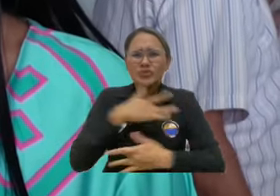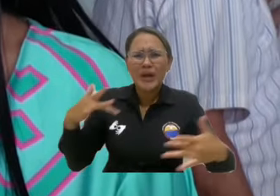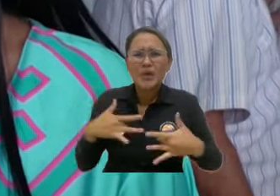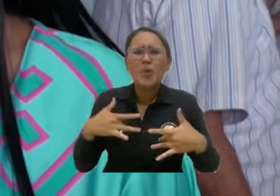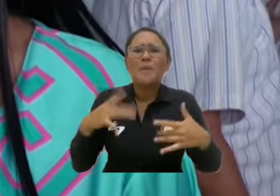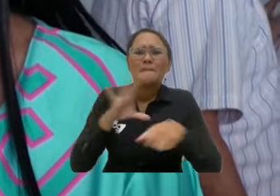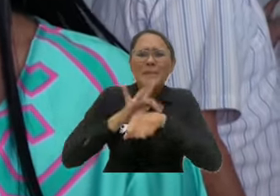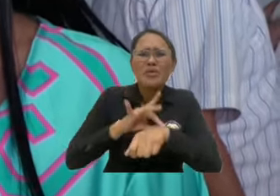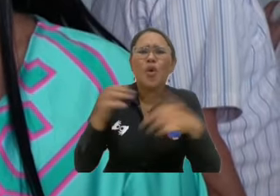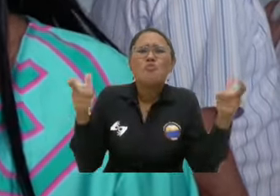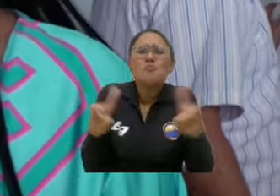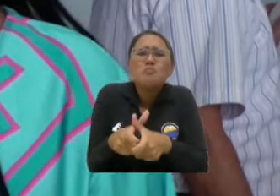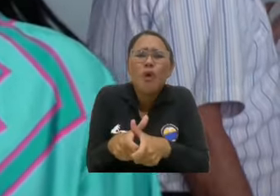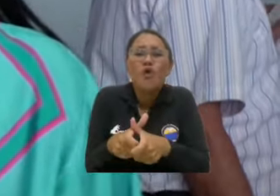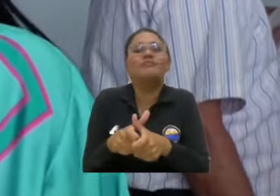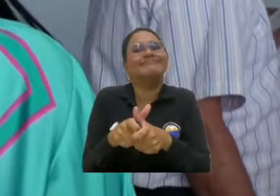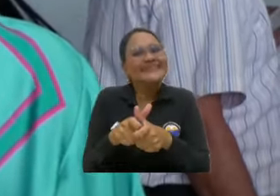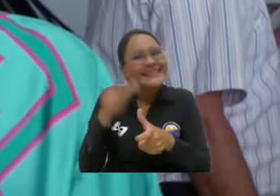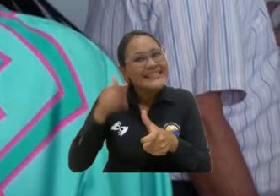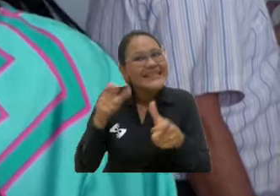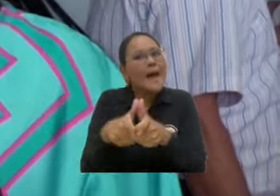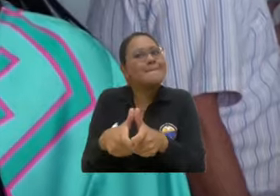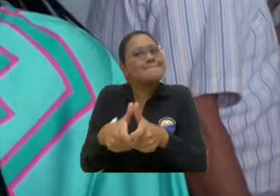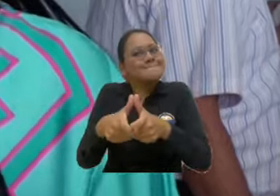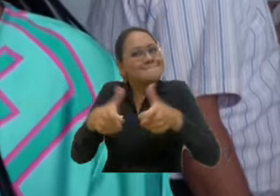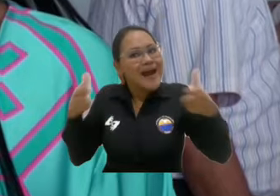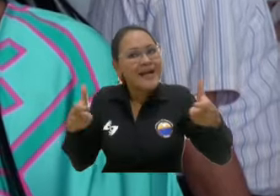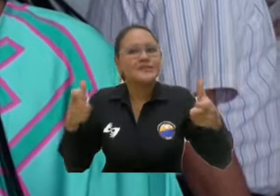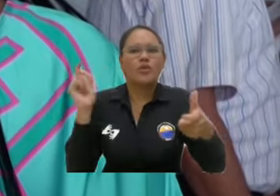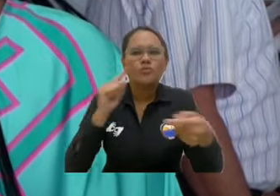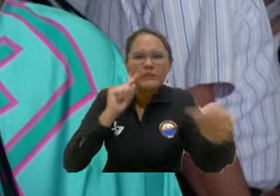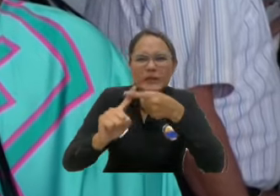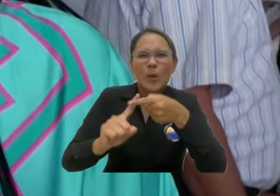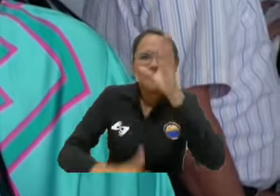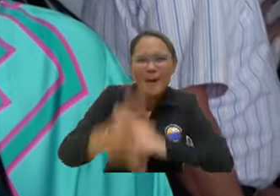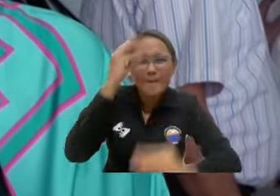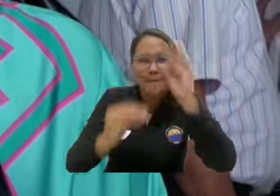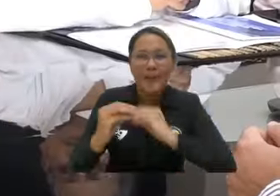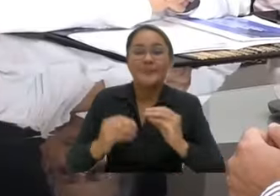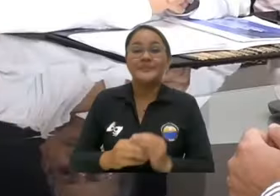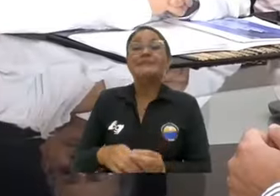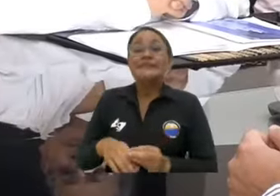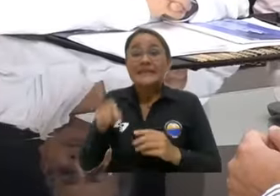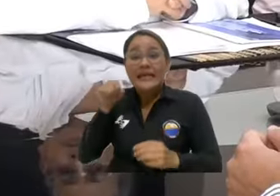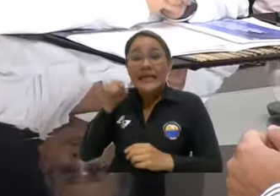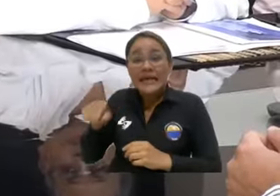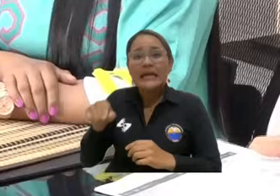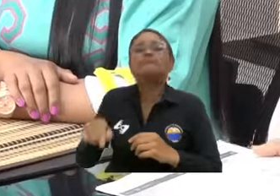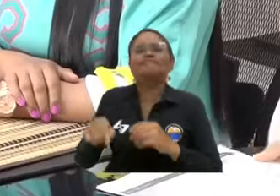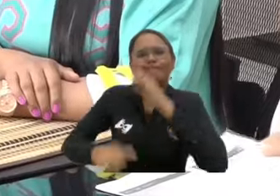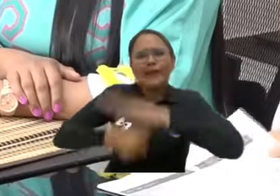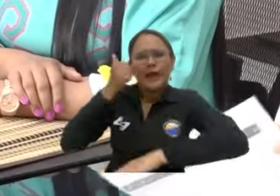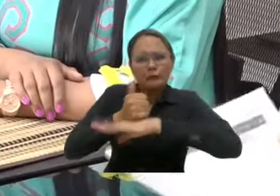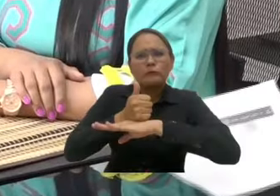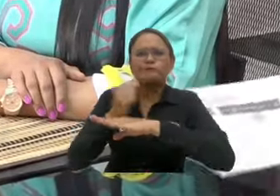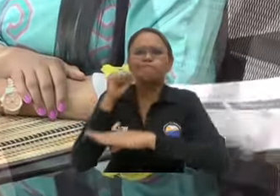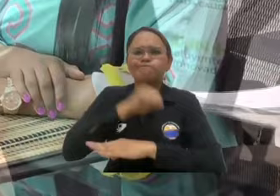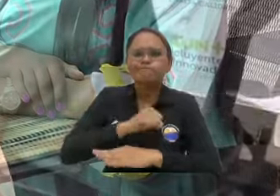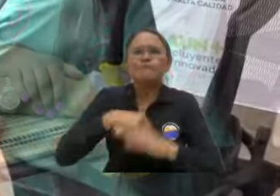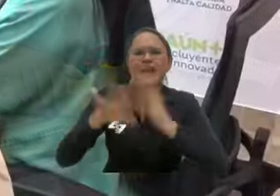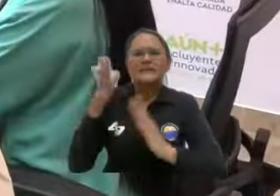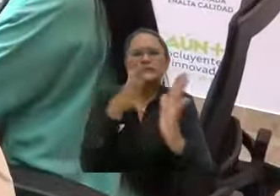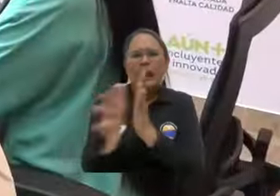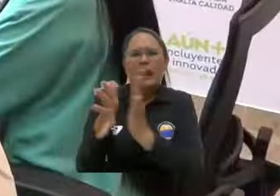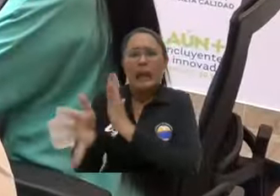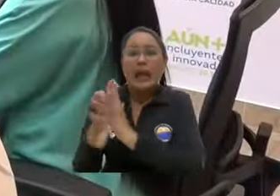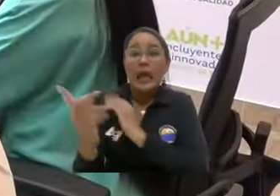del personal médico y esto se tiene que cubrir es abriendo y habilitando más cupos. Las palabras del máximo directivo de Unimagdalena